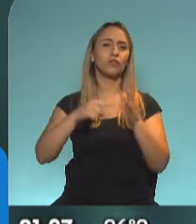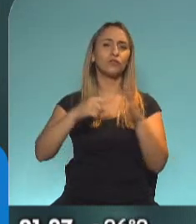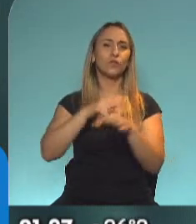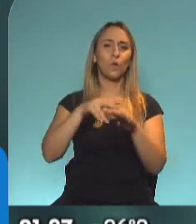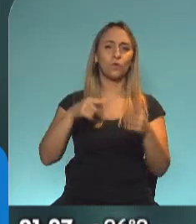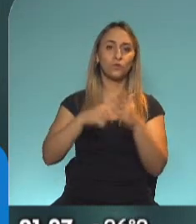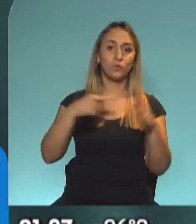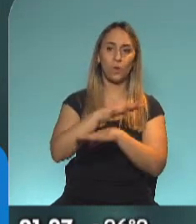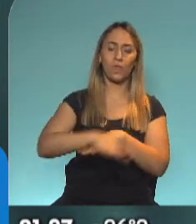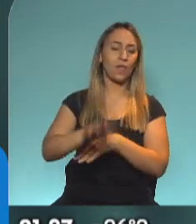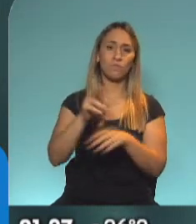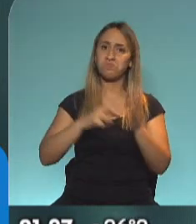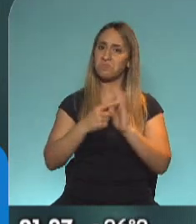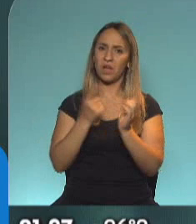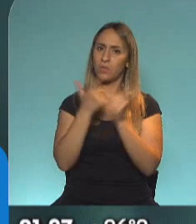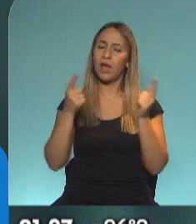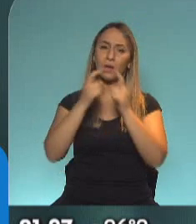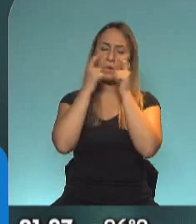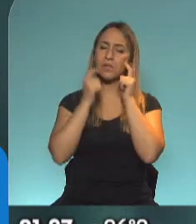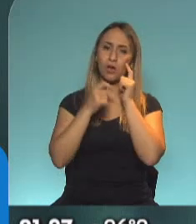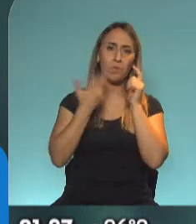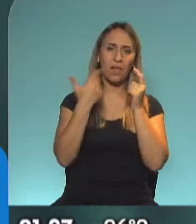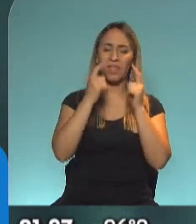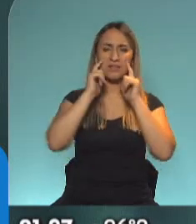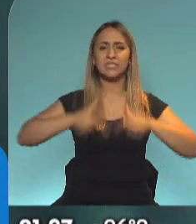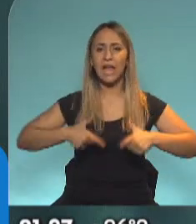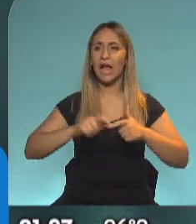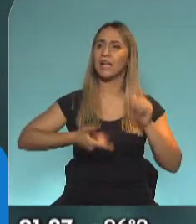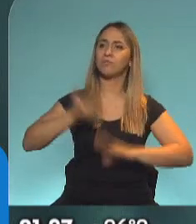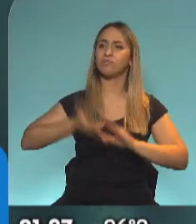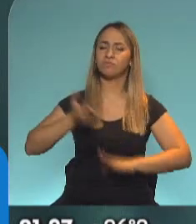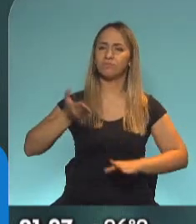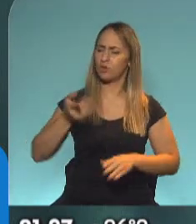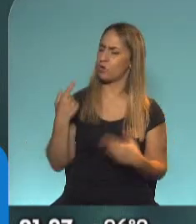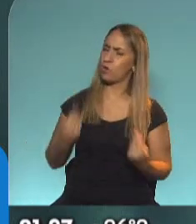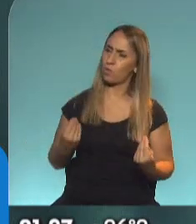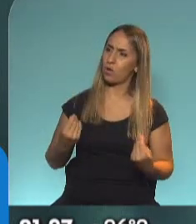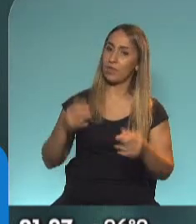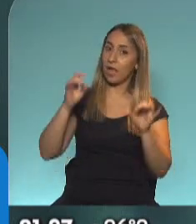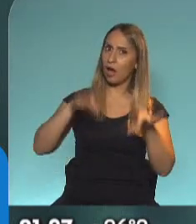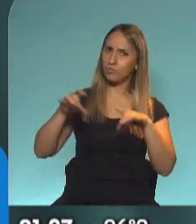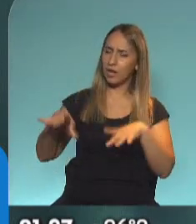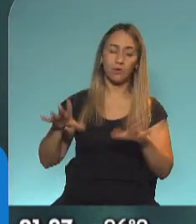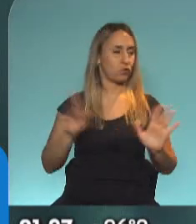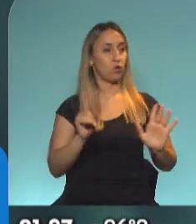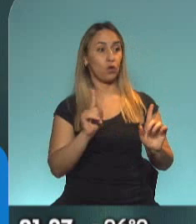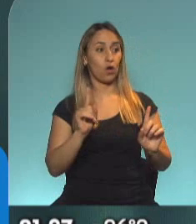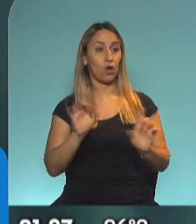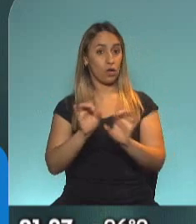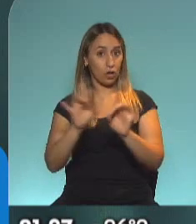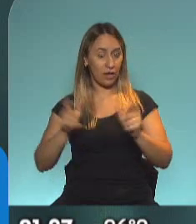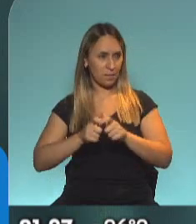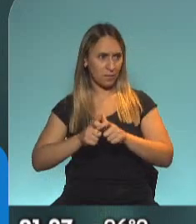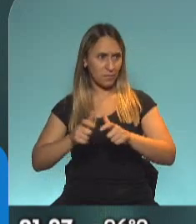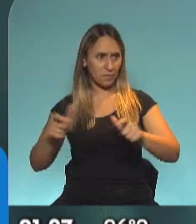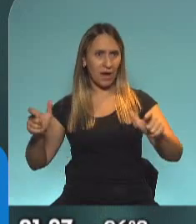no hay ningún problema. Usted puede salir sin barbijo, andar bárbaro, sensacional. Sí. Yo le digo, ¿pero cómo es eso? Si en Australia... No, están aumentando mis sensibles en